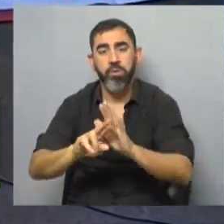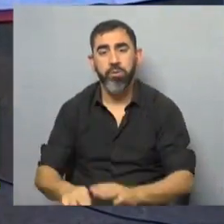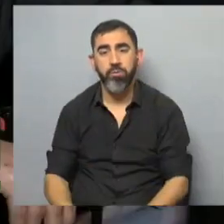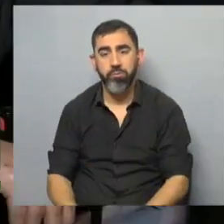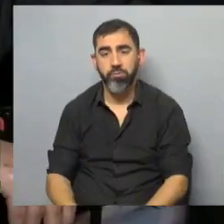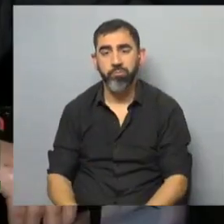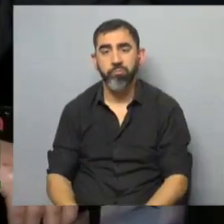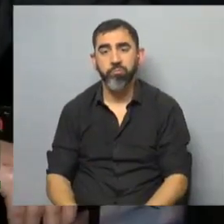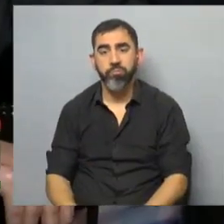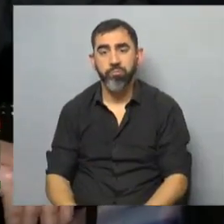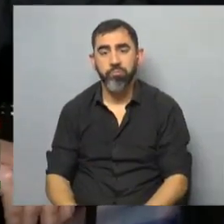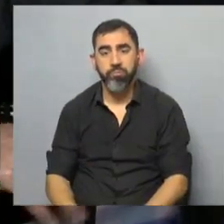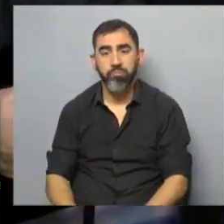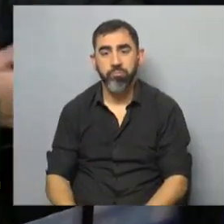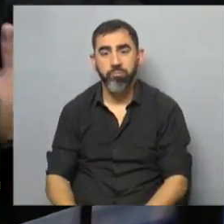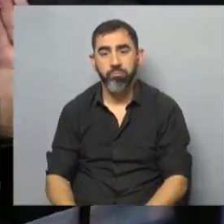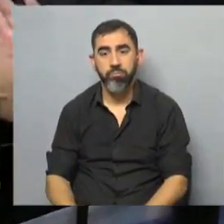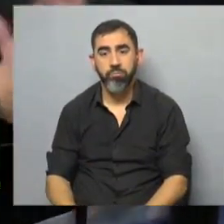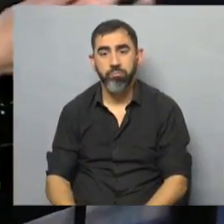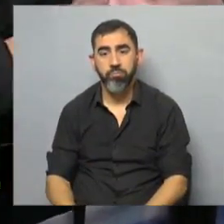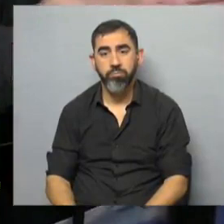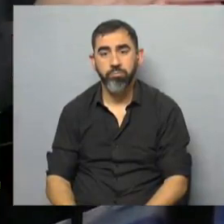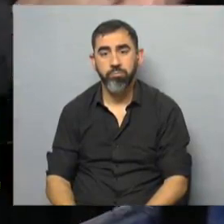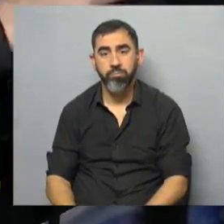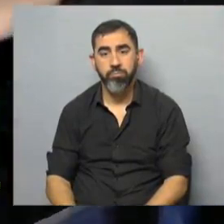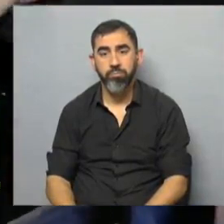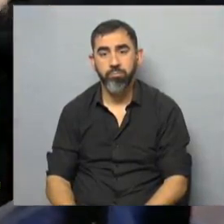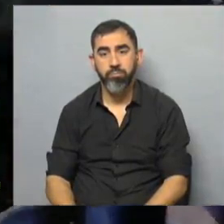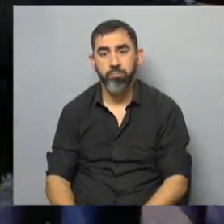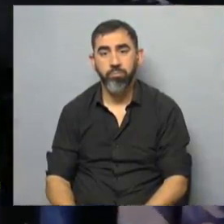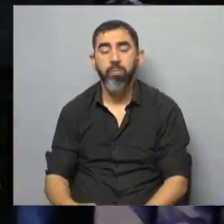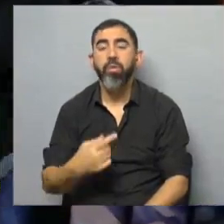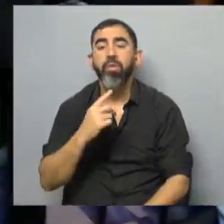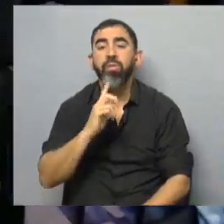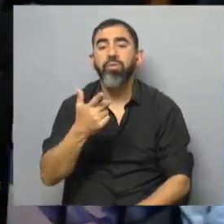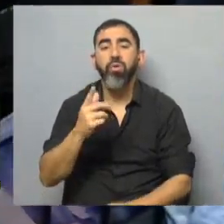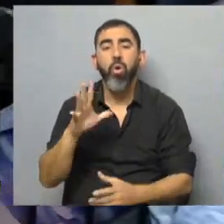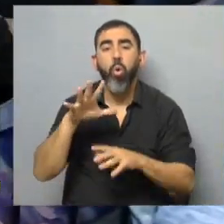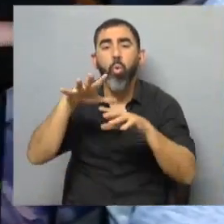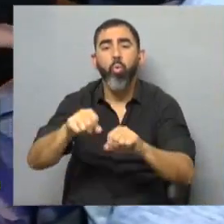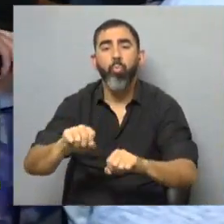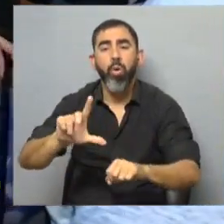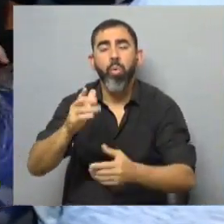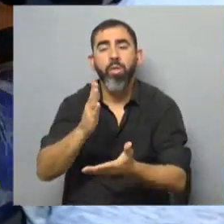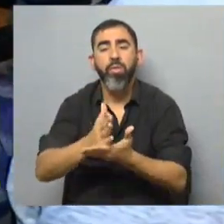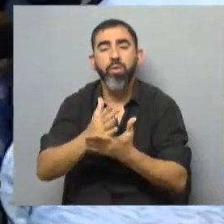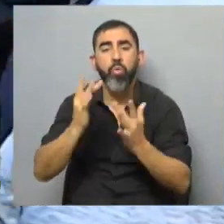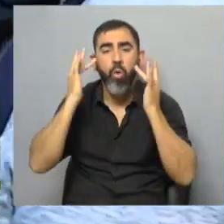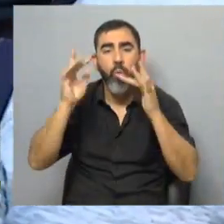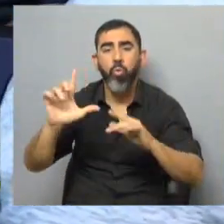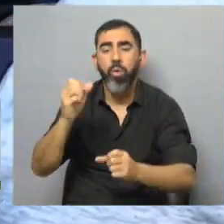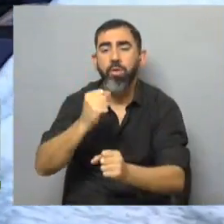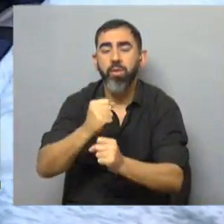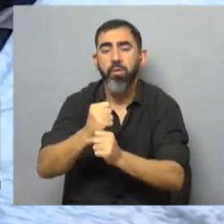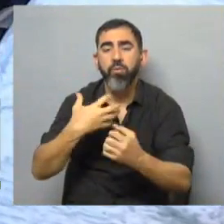estudiantil. Nos cuestionan diciendo que ocupando quitamos el derecho a la educación y al trabajo de quienes no adhieron